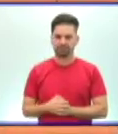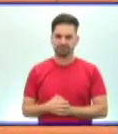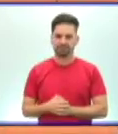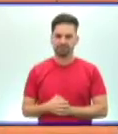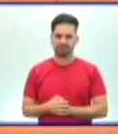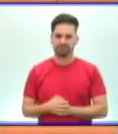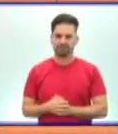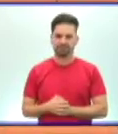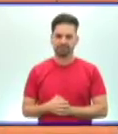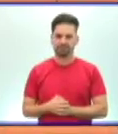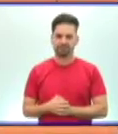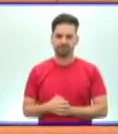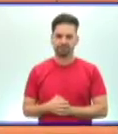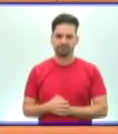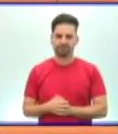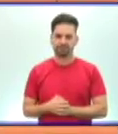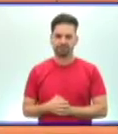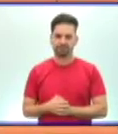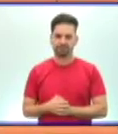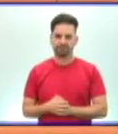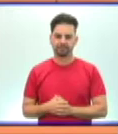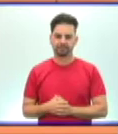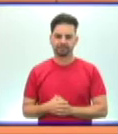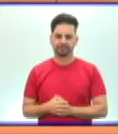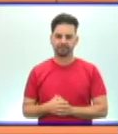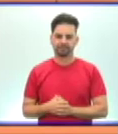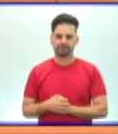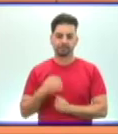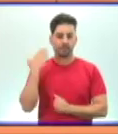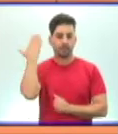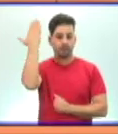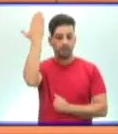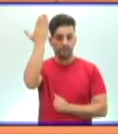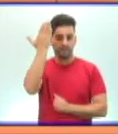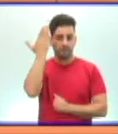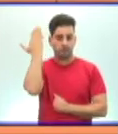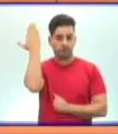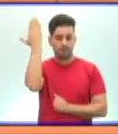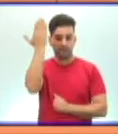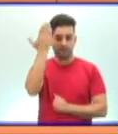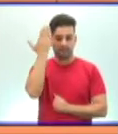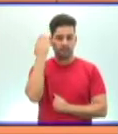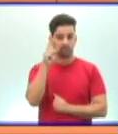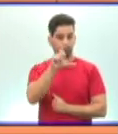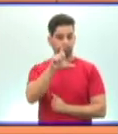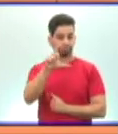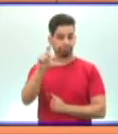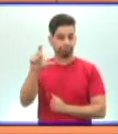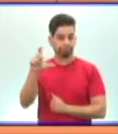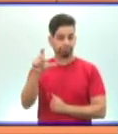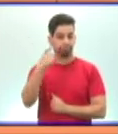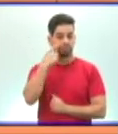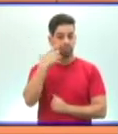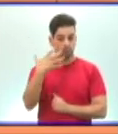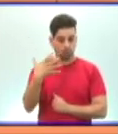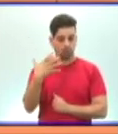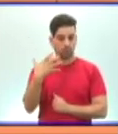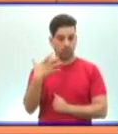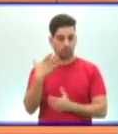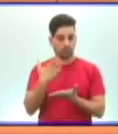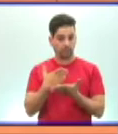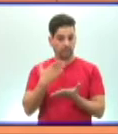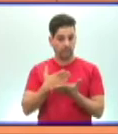Medio ambiente. Ese es un concepto imprescindible que van a estudiar durante toda su